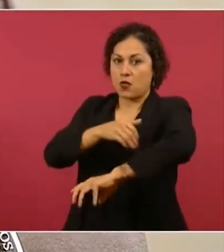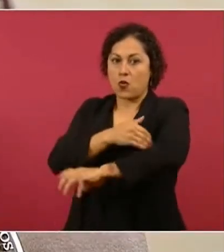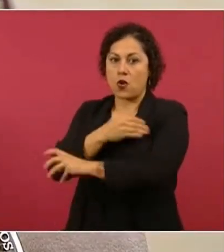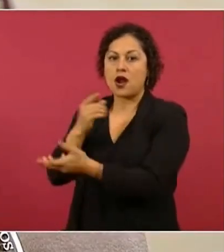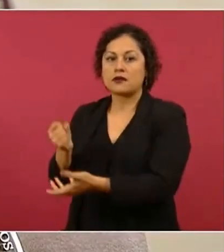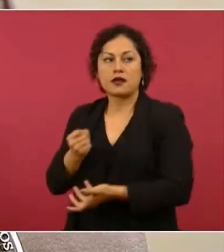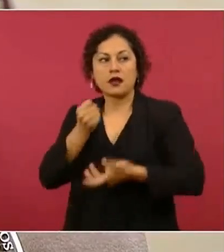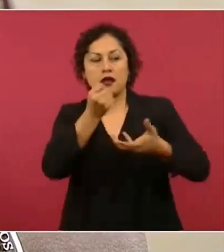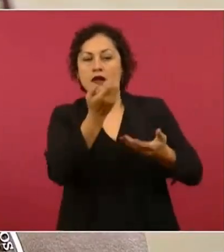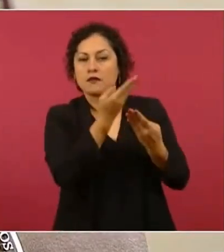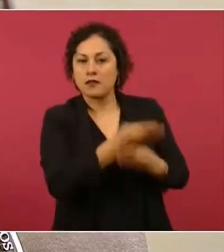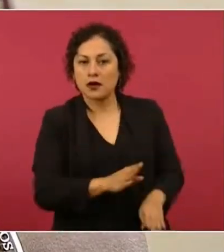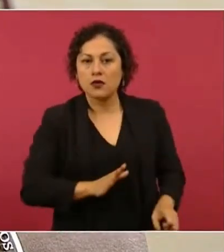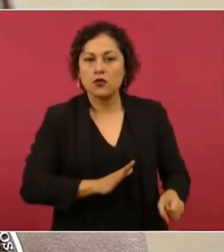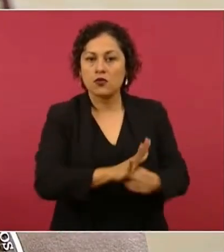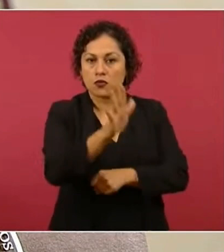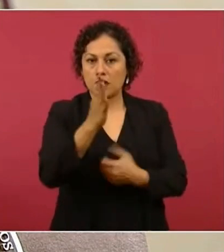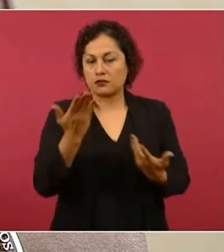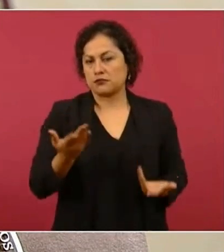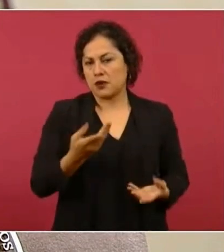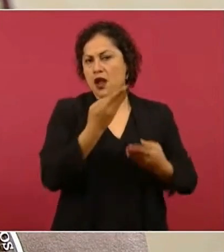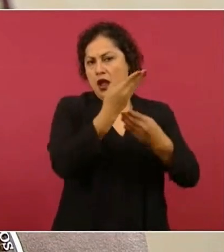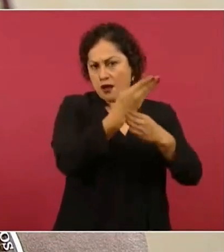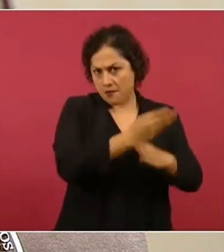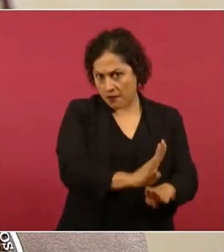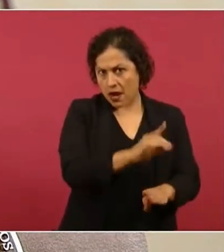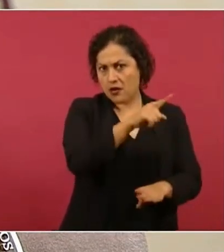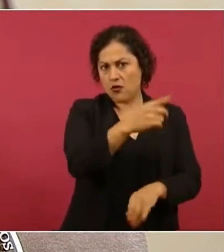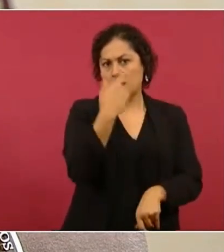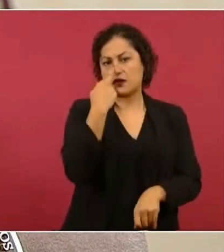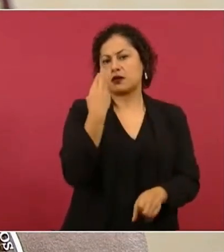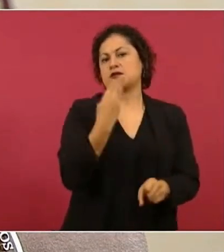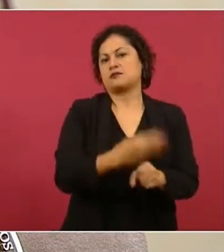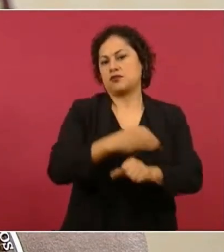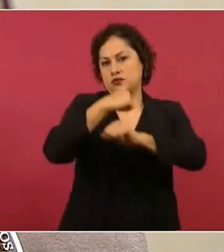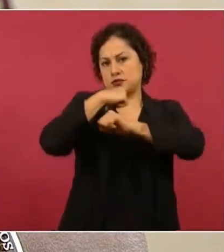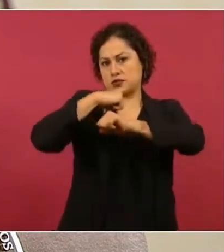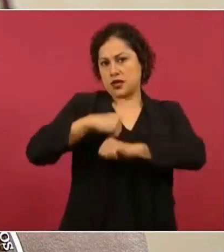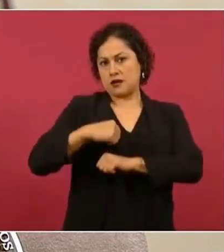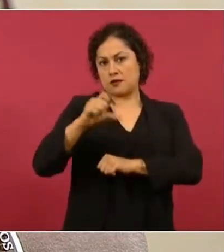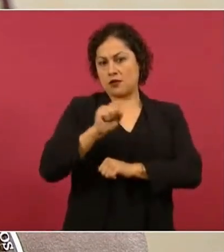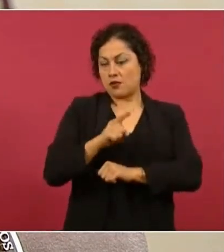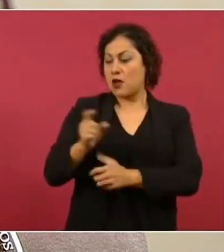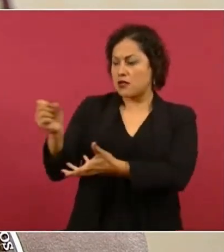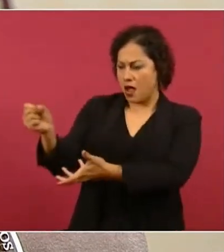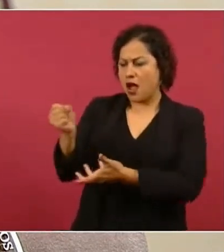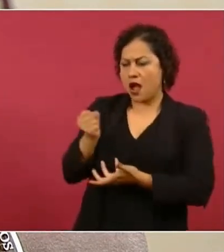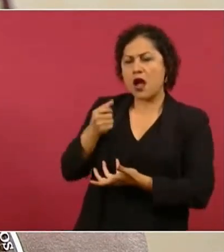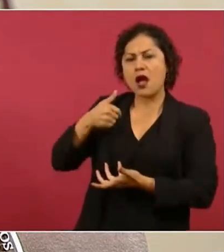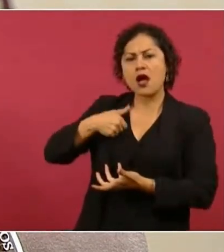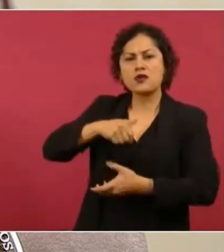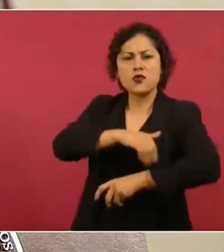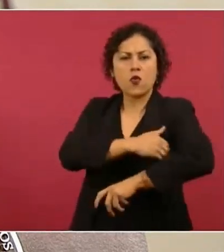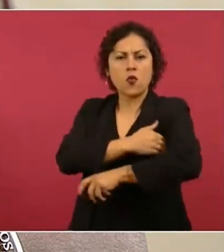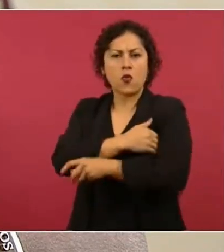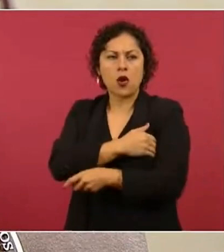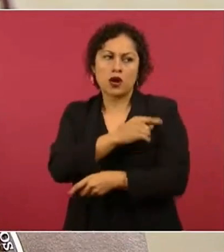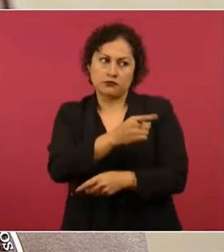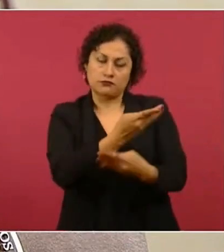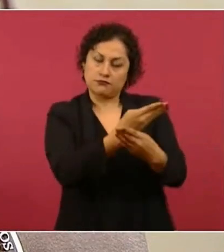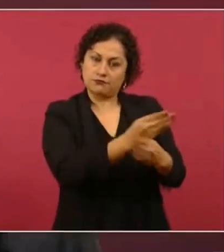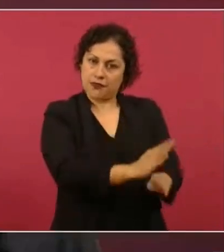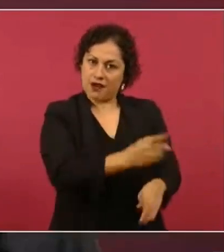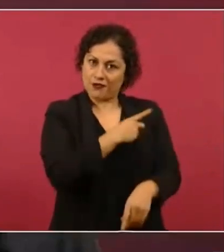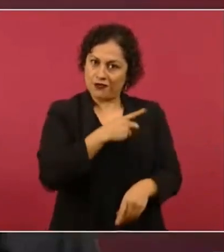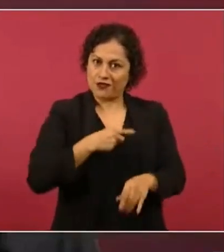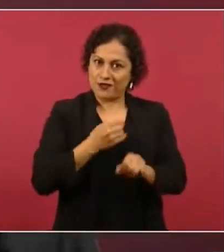contratados. El banco tiene el fiduciario tiene una responsabilidad a la hora de administrar los recursos. Lo que nosotros sí